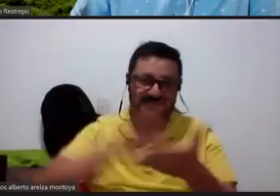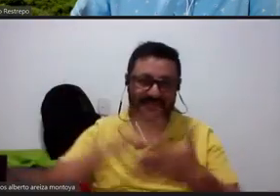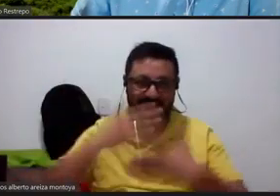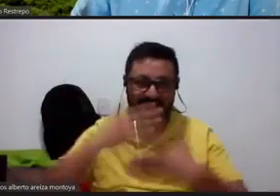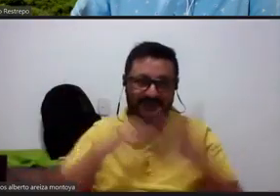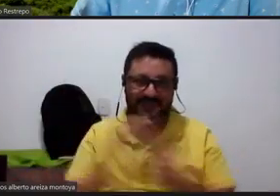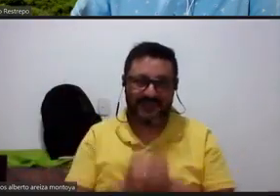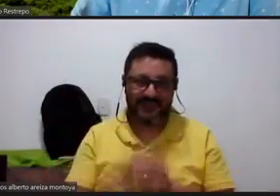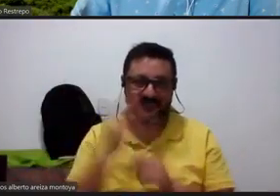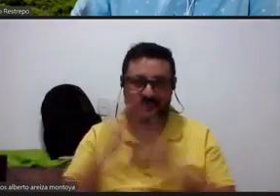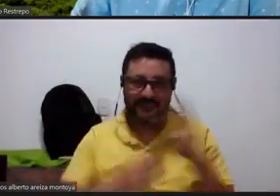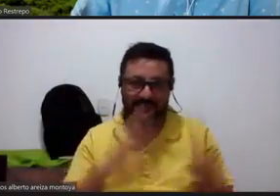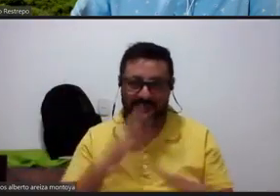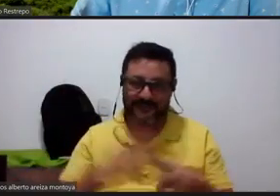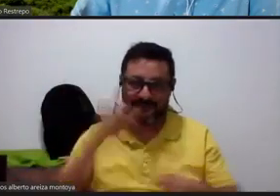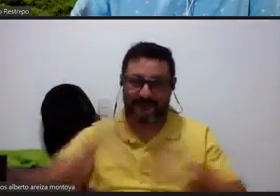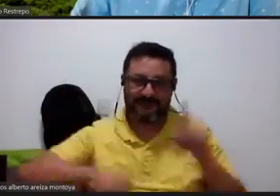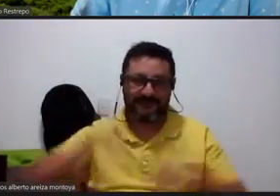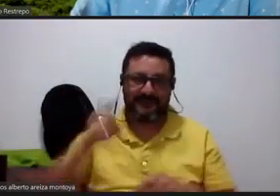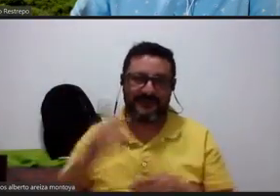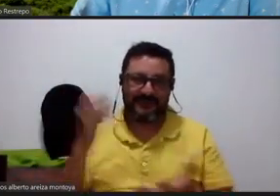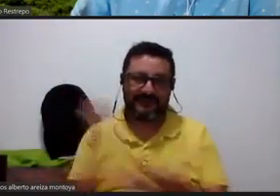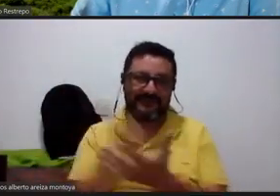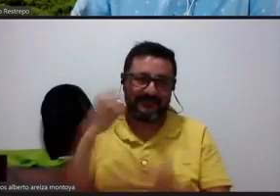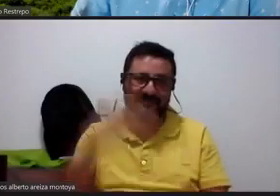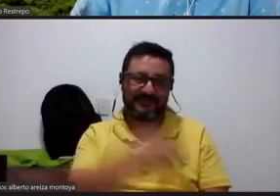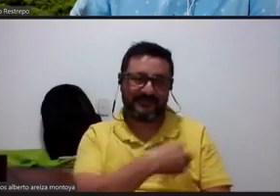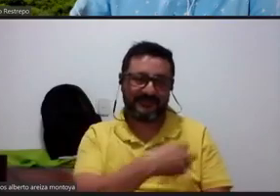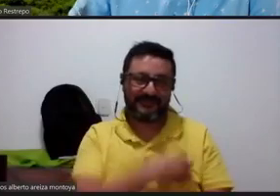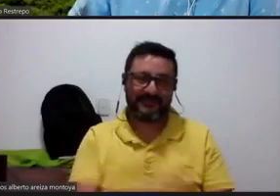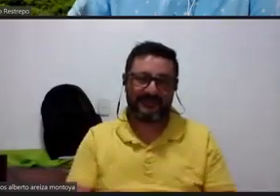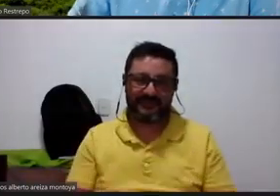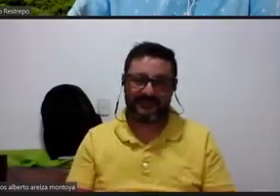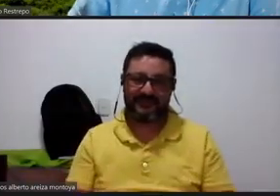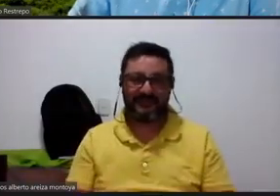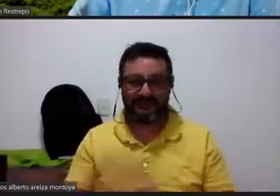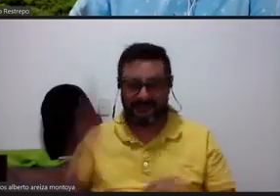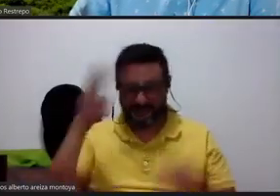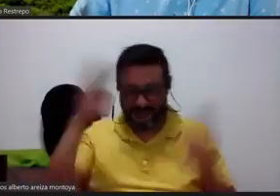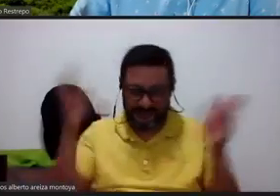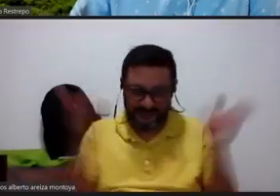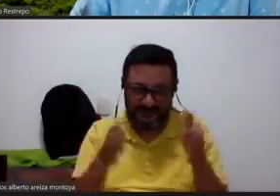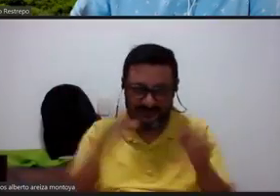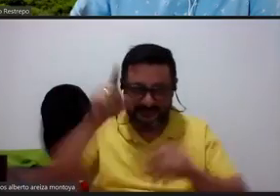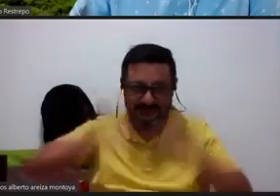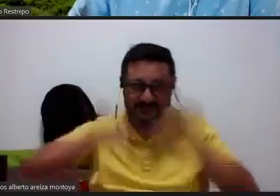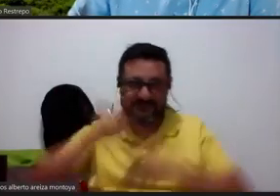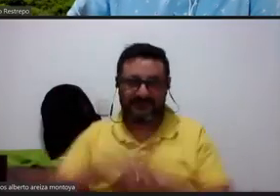a mundiales de algunos deportes, campeonatos internacionales, estar en concentración con algunos.